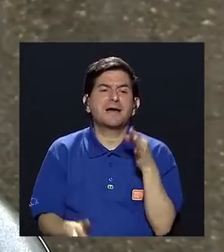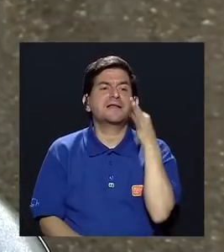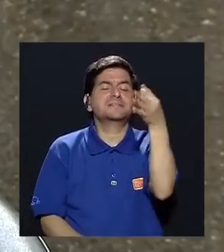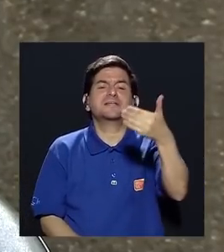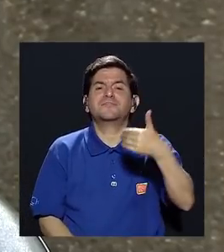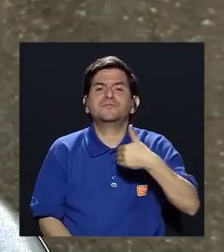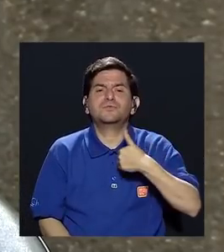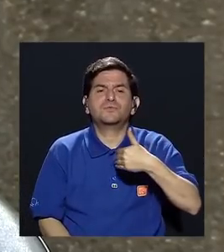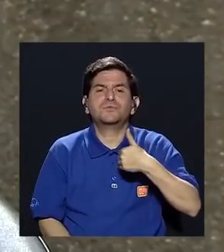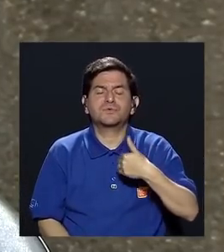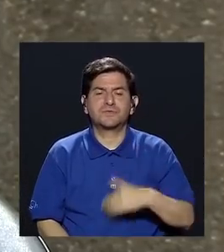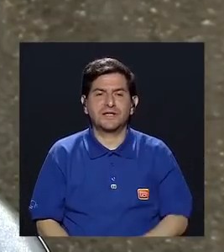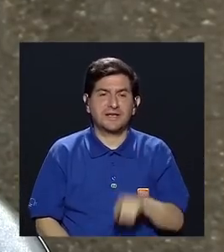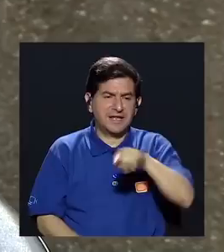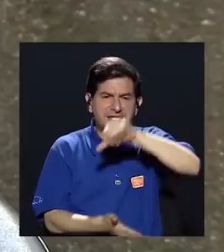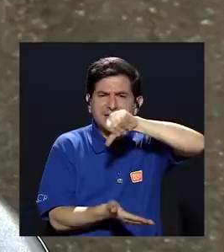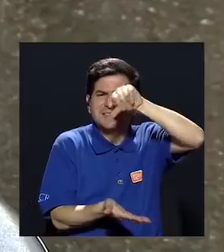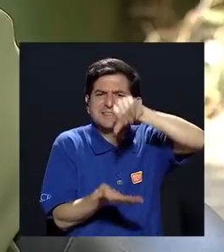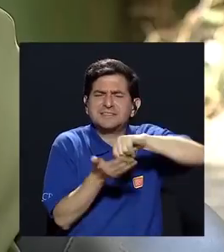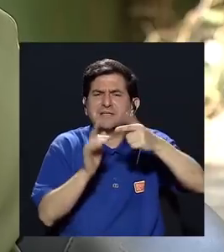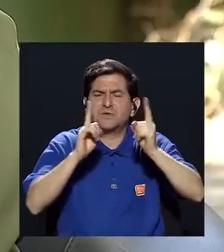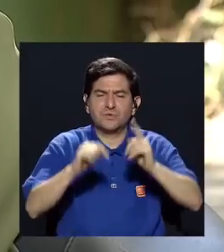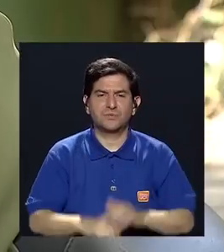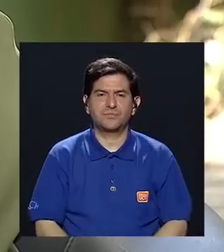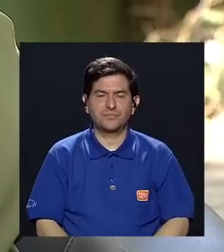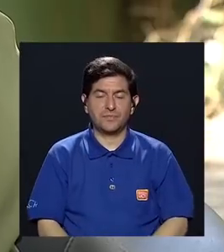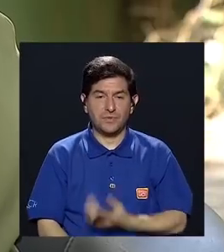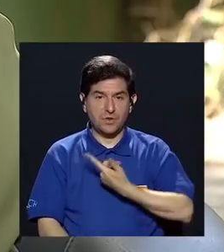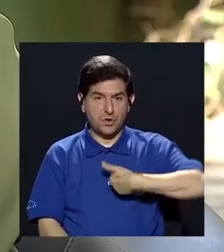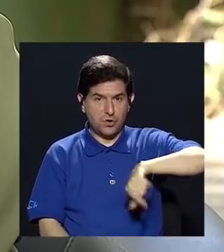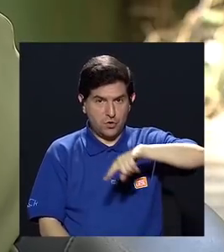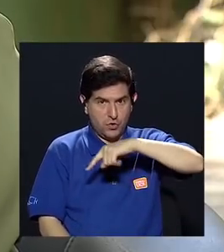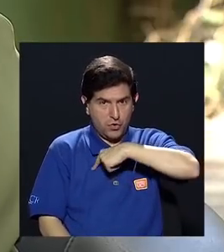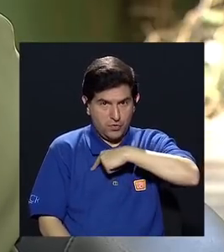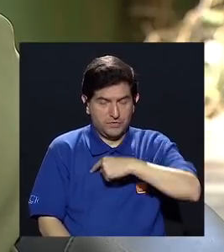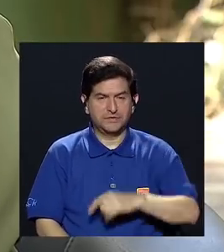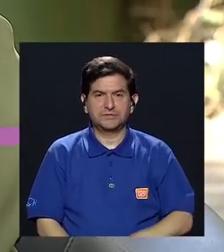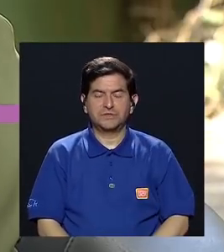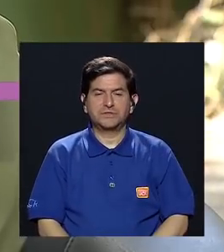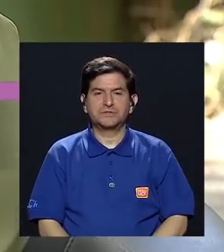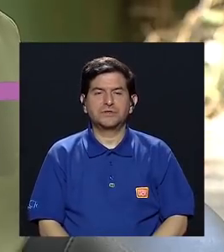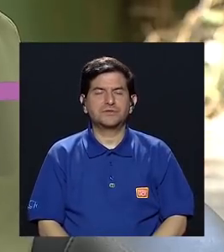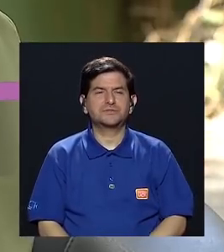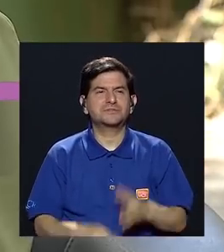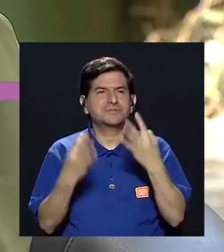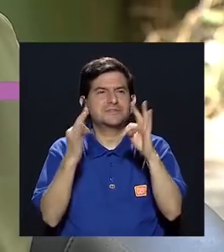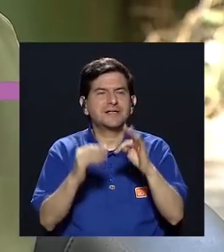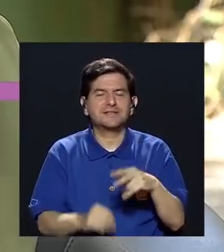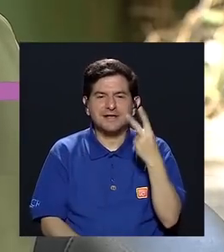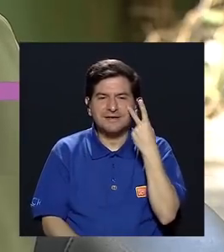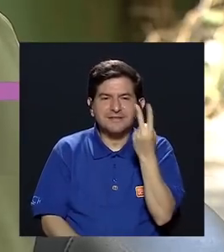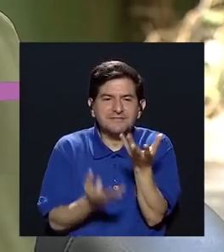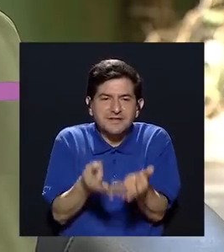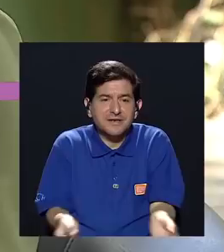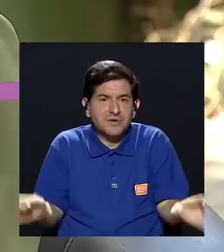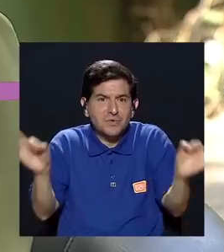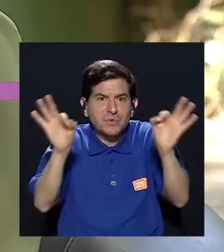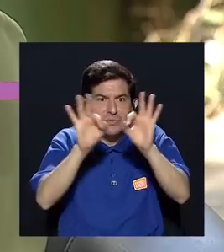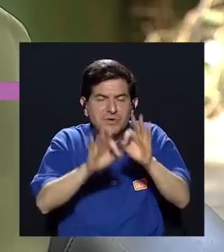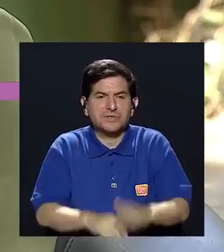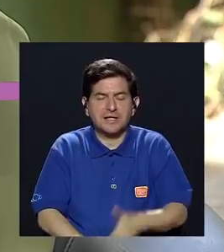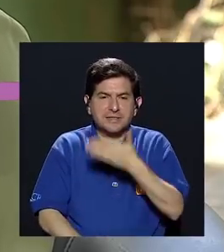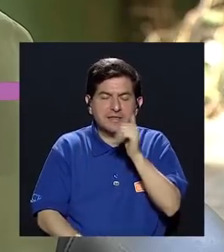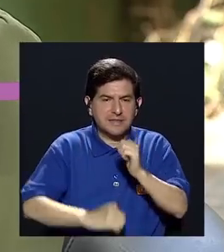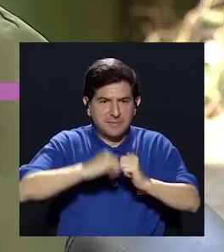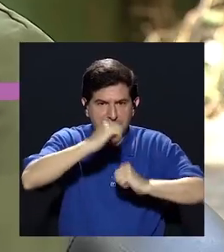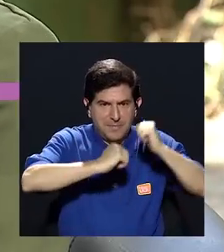a futuro tienen estos centros? Ok, nosotros estamos visualizando la importancia de mejorar